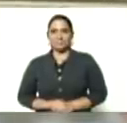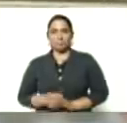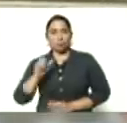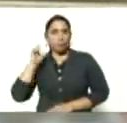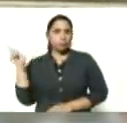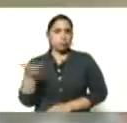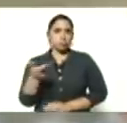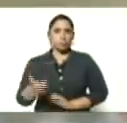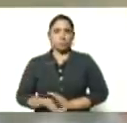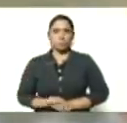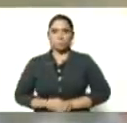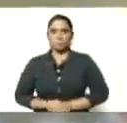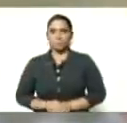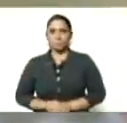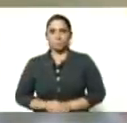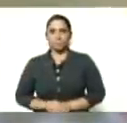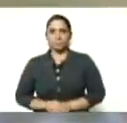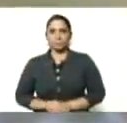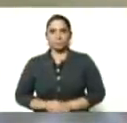Guárico,